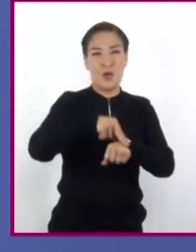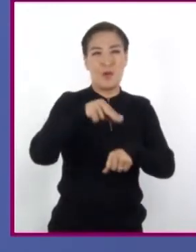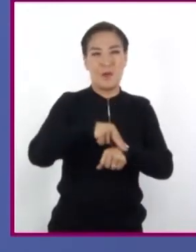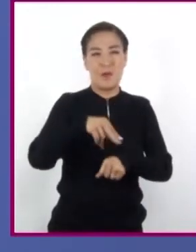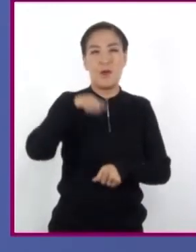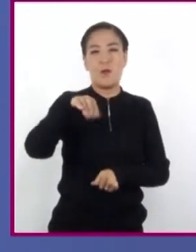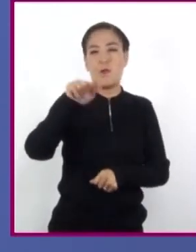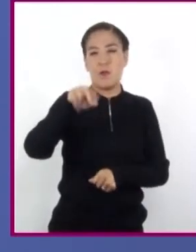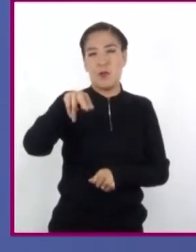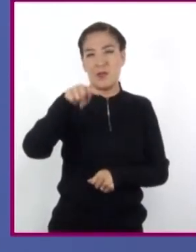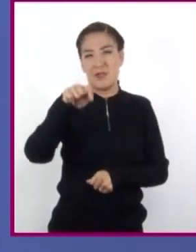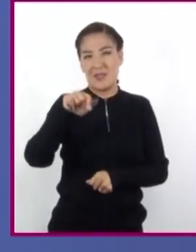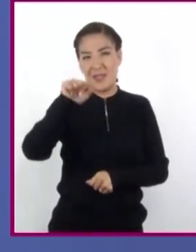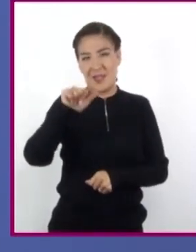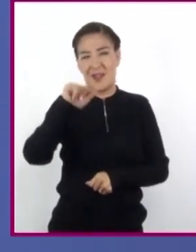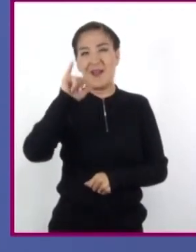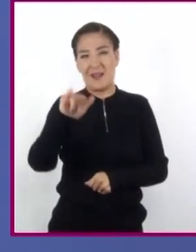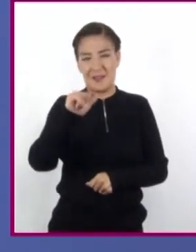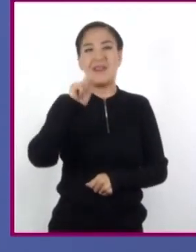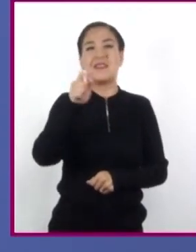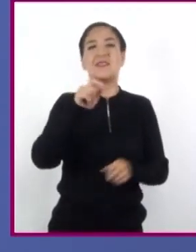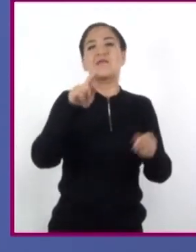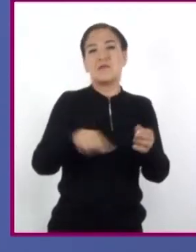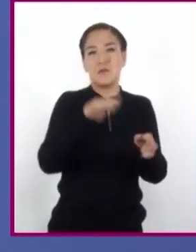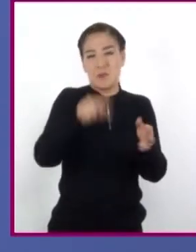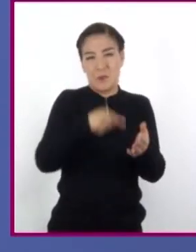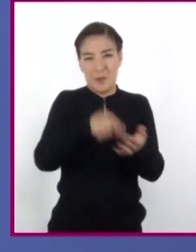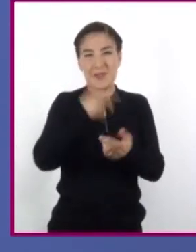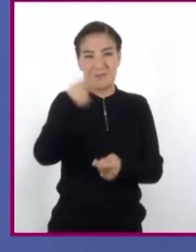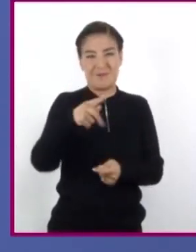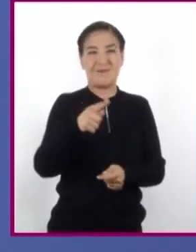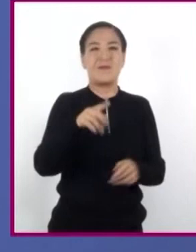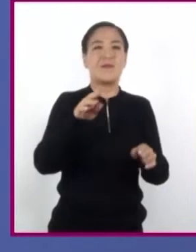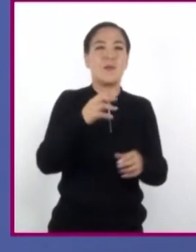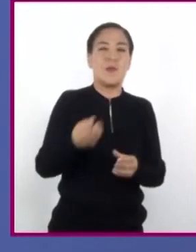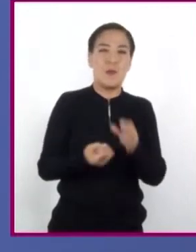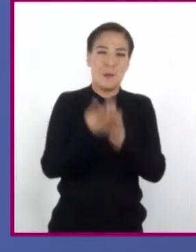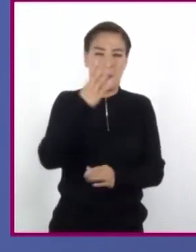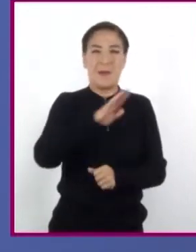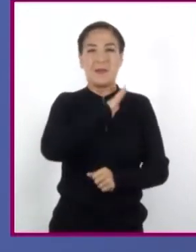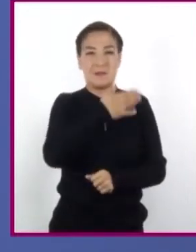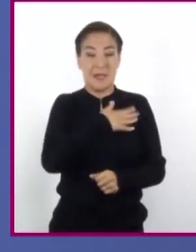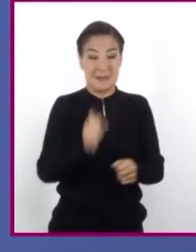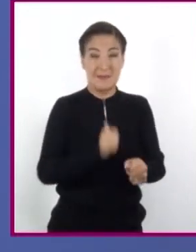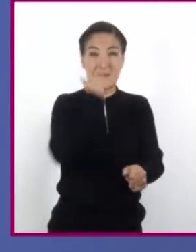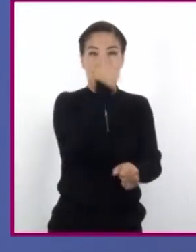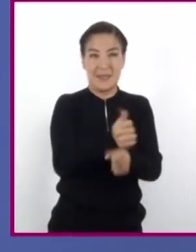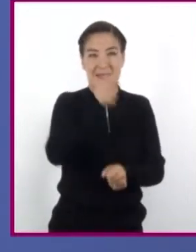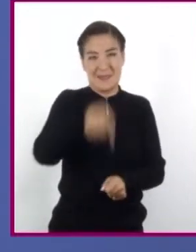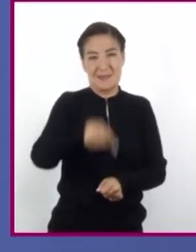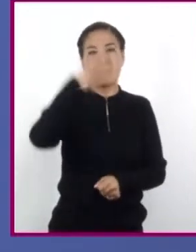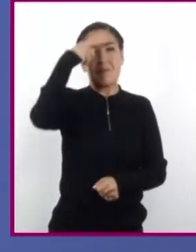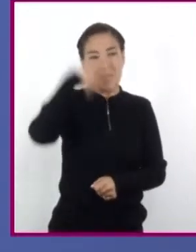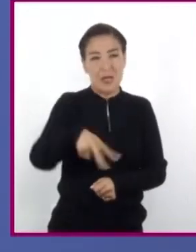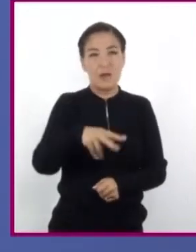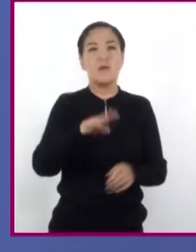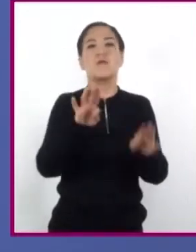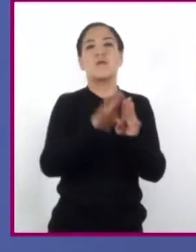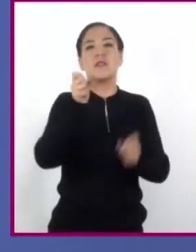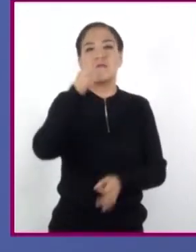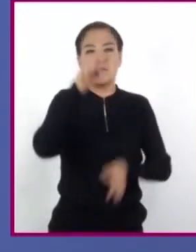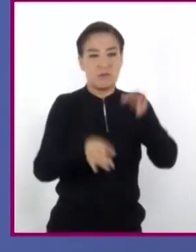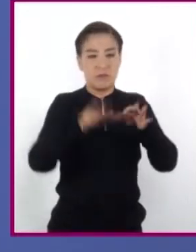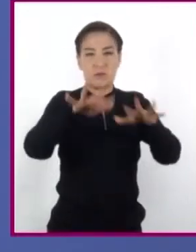Moya de Contreras, inquisidor mayor de Nueva España, estableció en México el Tribunal del Santo Oficio